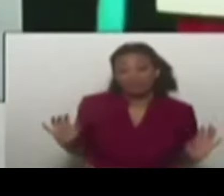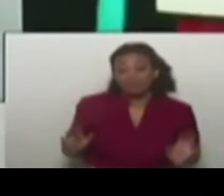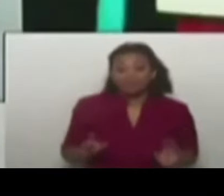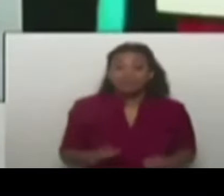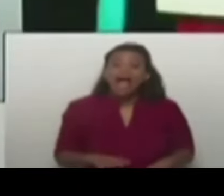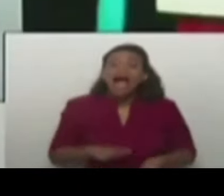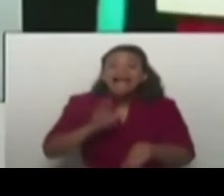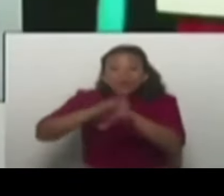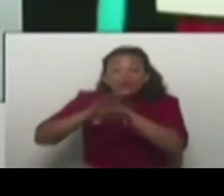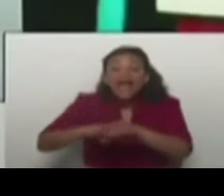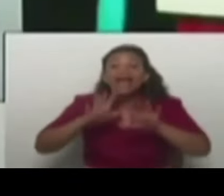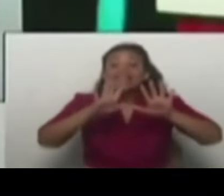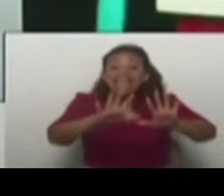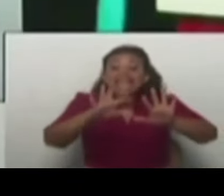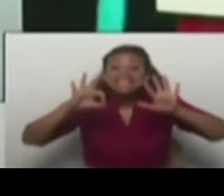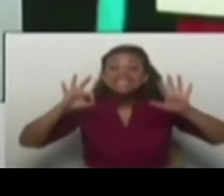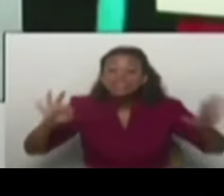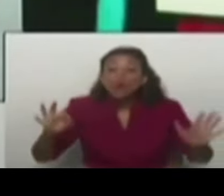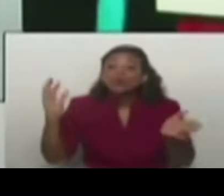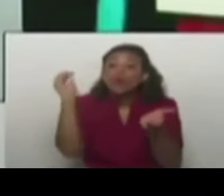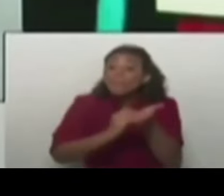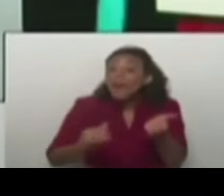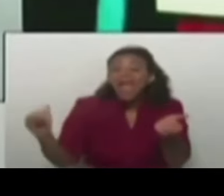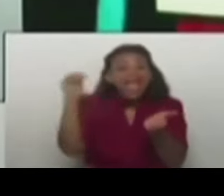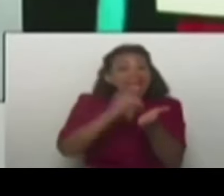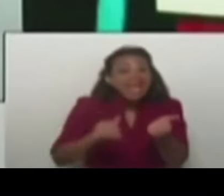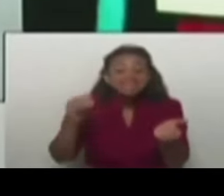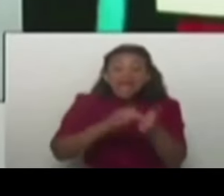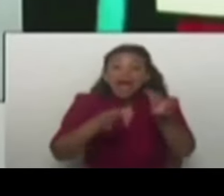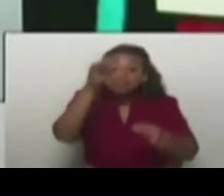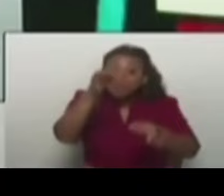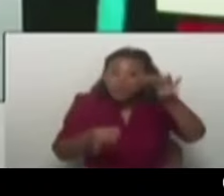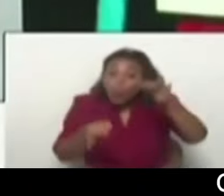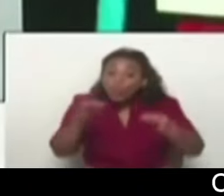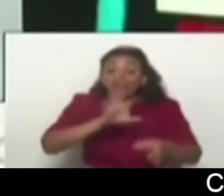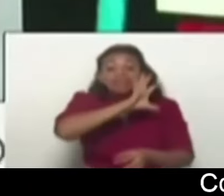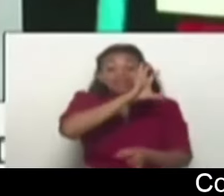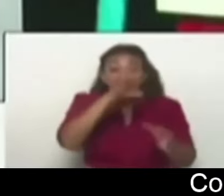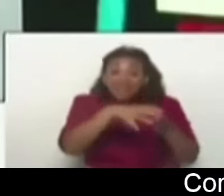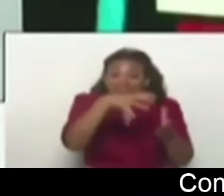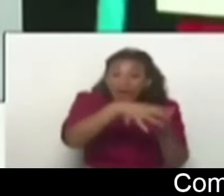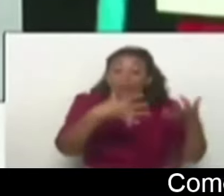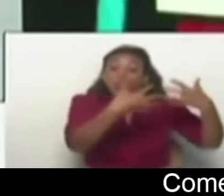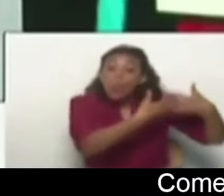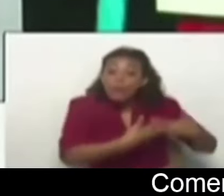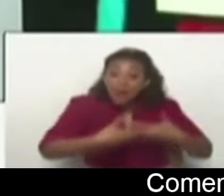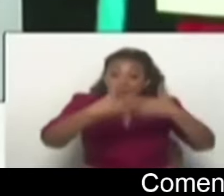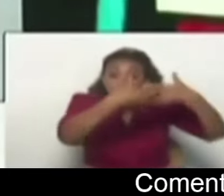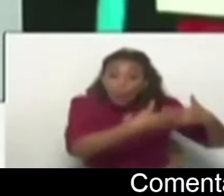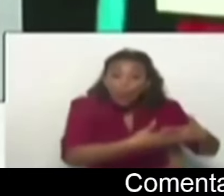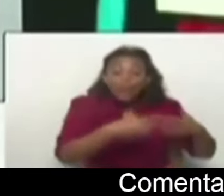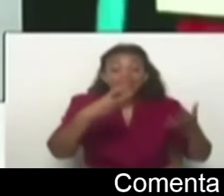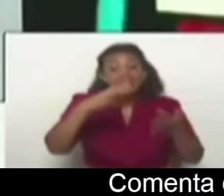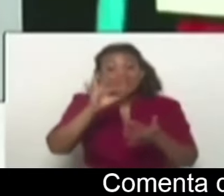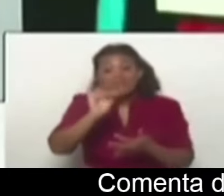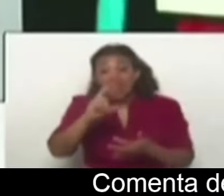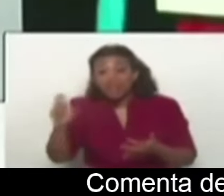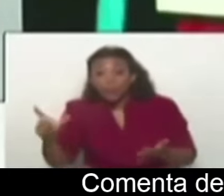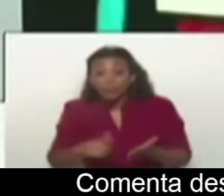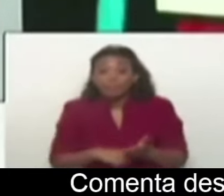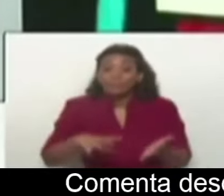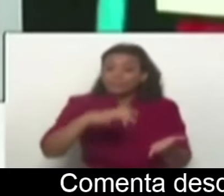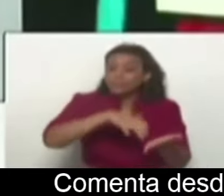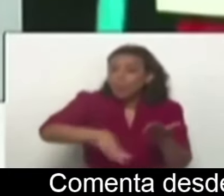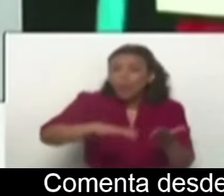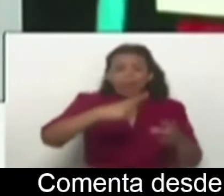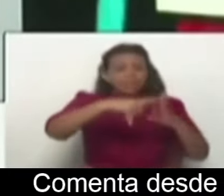citado 18 veces por fiscales de todos los estados, de Nueva York, de Filadelfia, de Texas, de